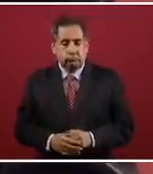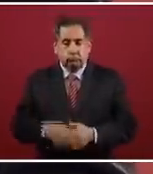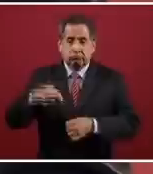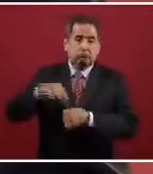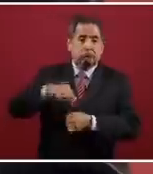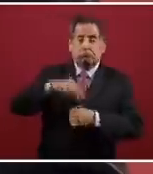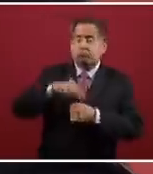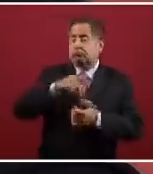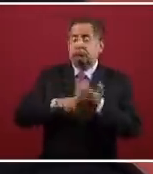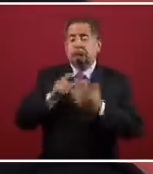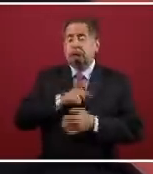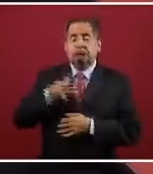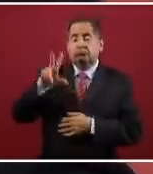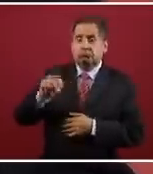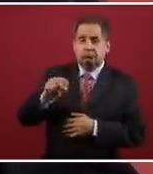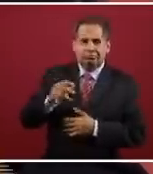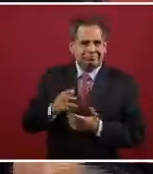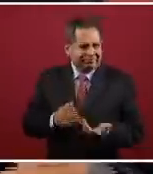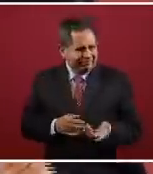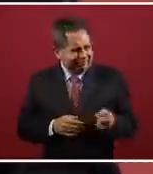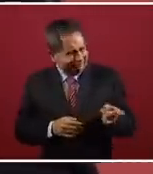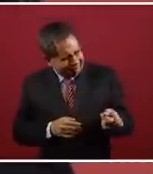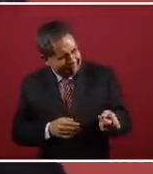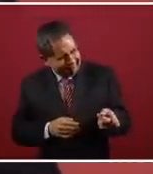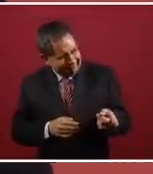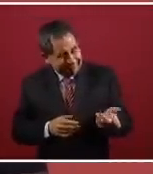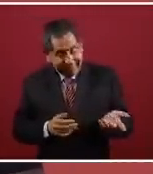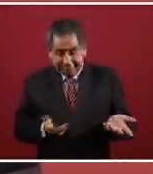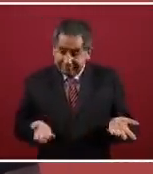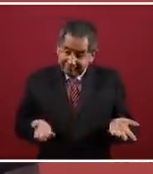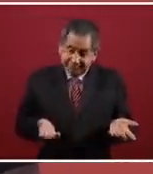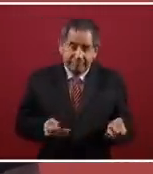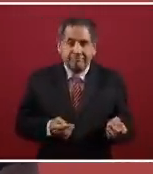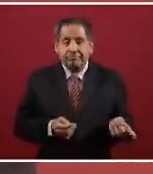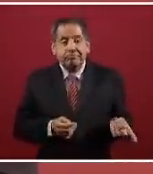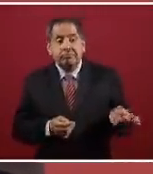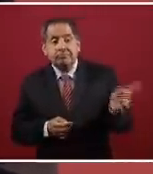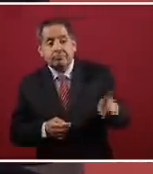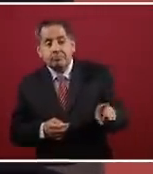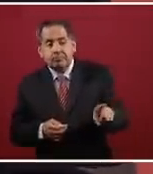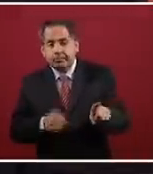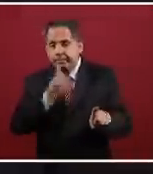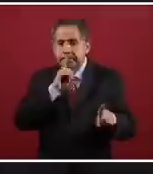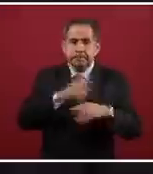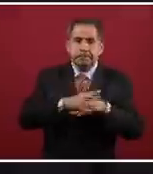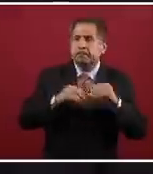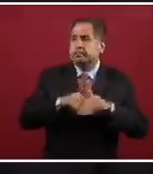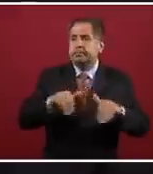votan. Y hay otros que no se atreven